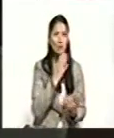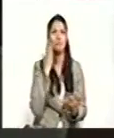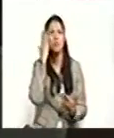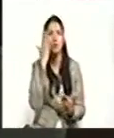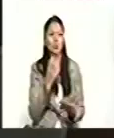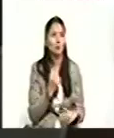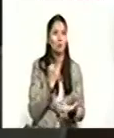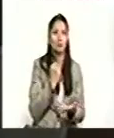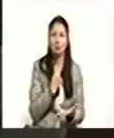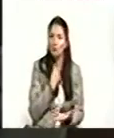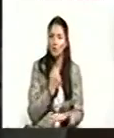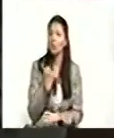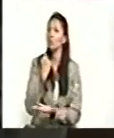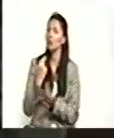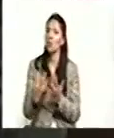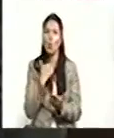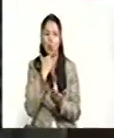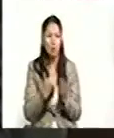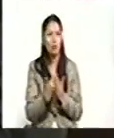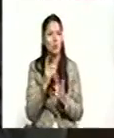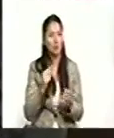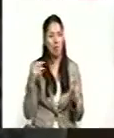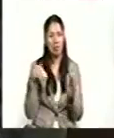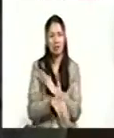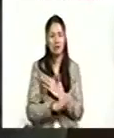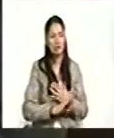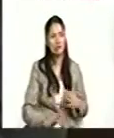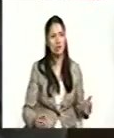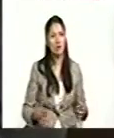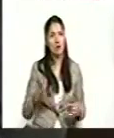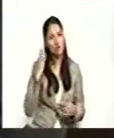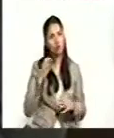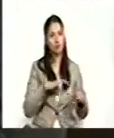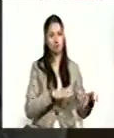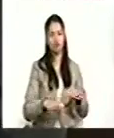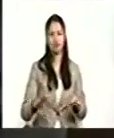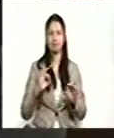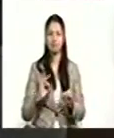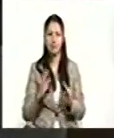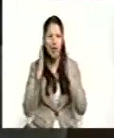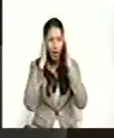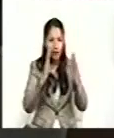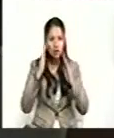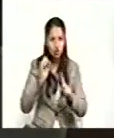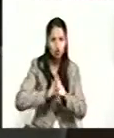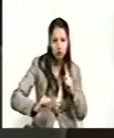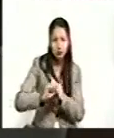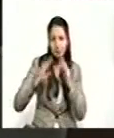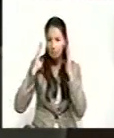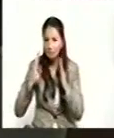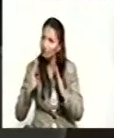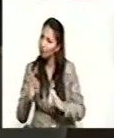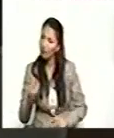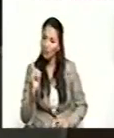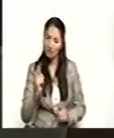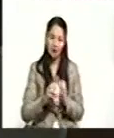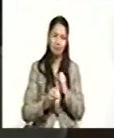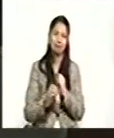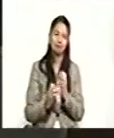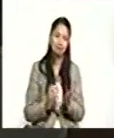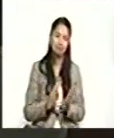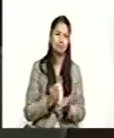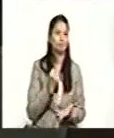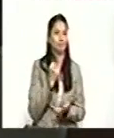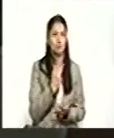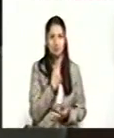recursos que sea capaz de recuperar la dinámica de la política social y que tenga un diálogo no de